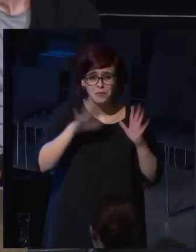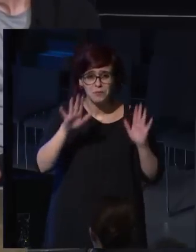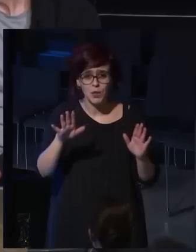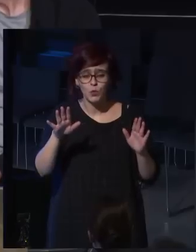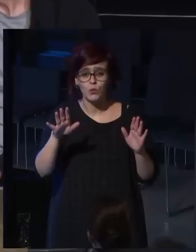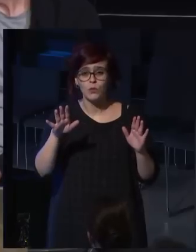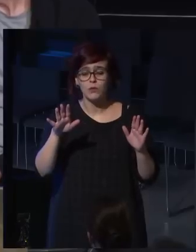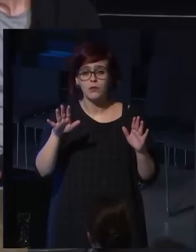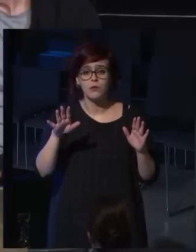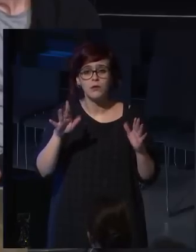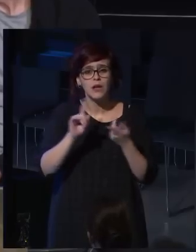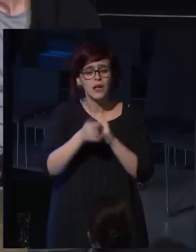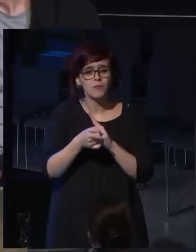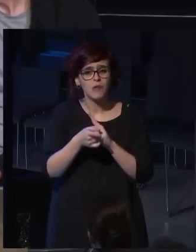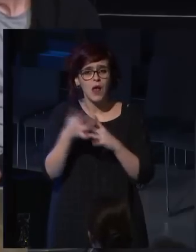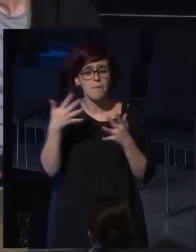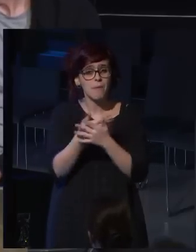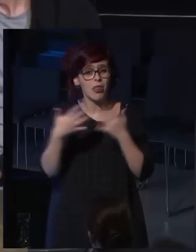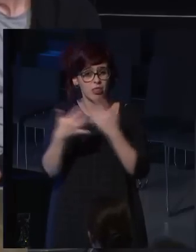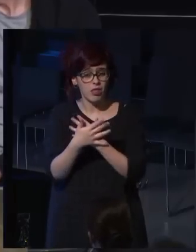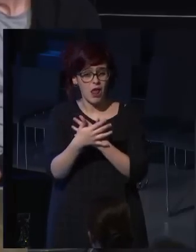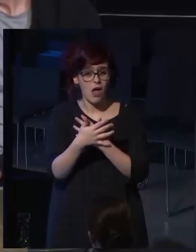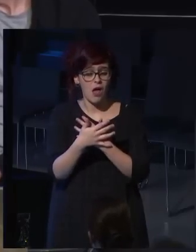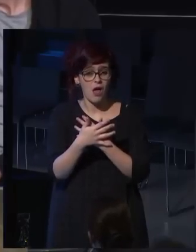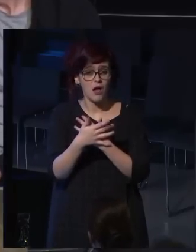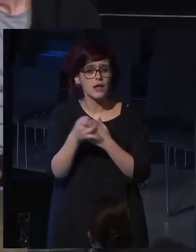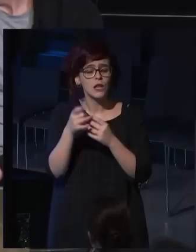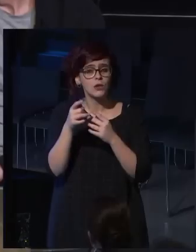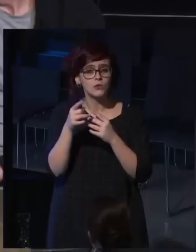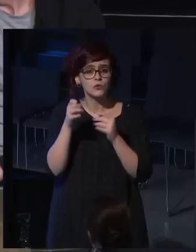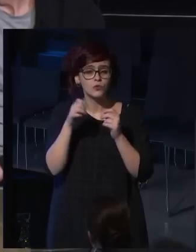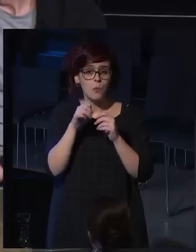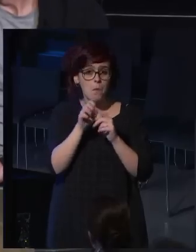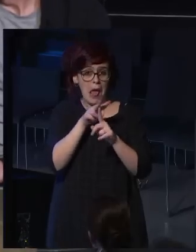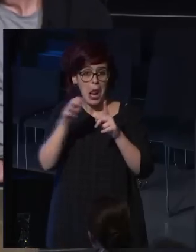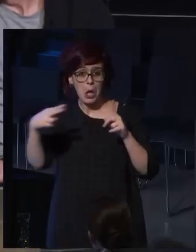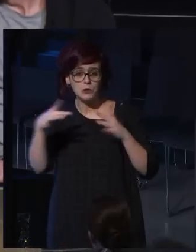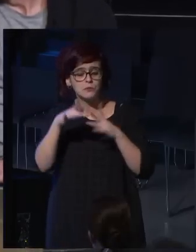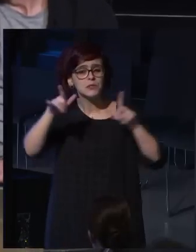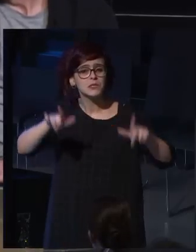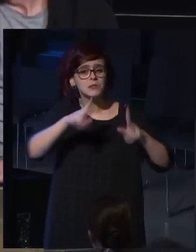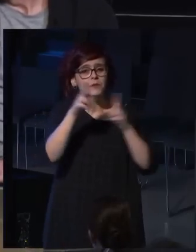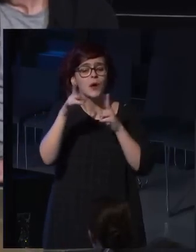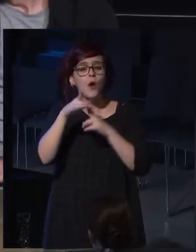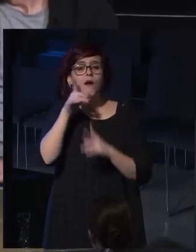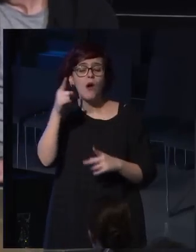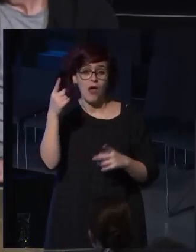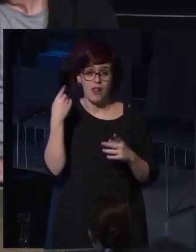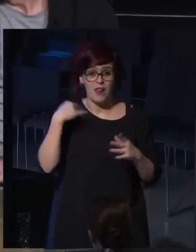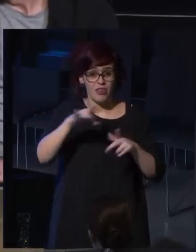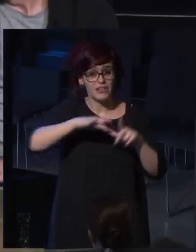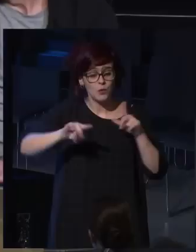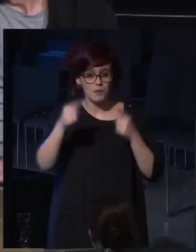cambia un poco la mezcla y los planos de todos, ¿no? Nosotros en el primer disco, en Un día del mundo, con la